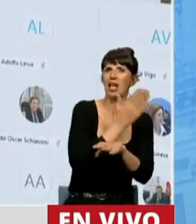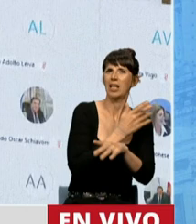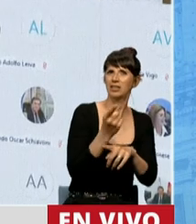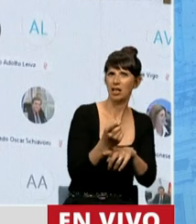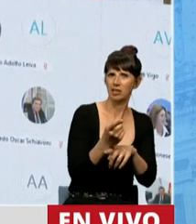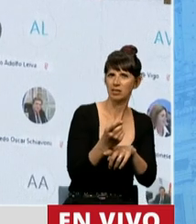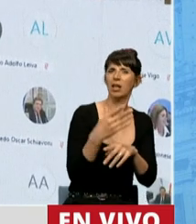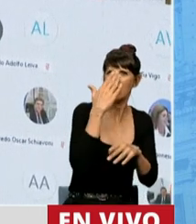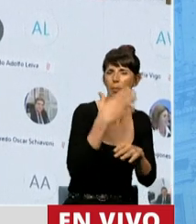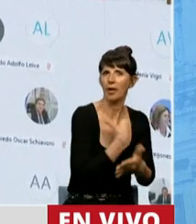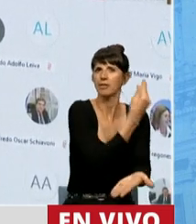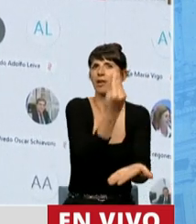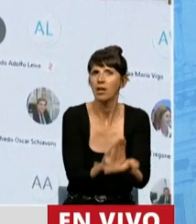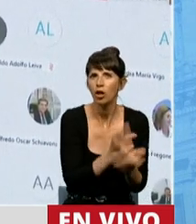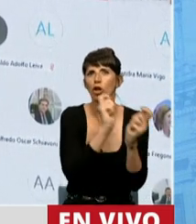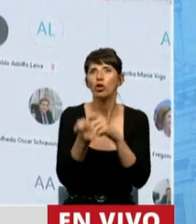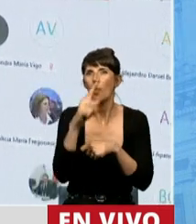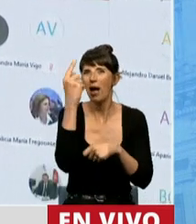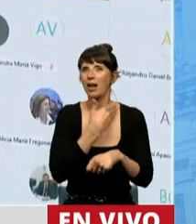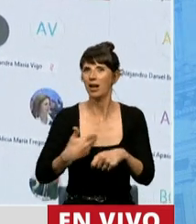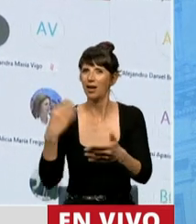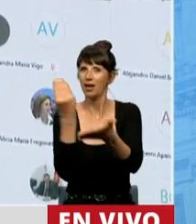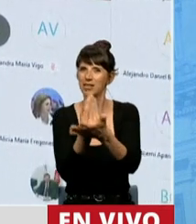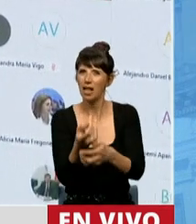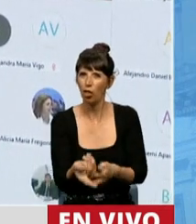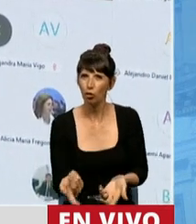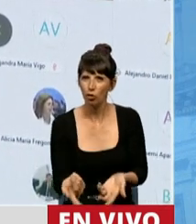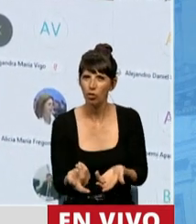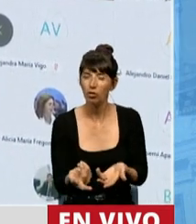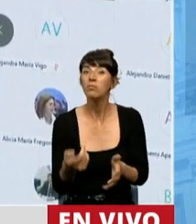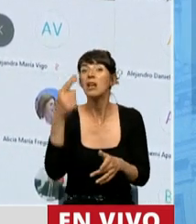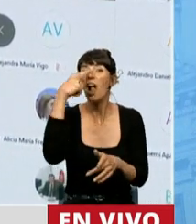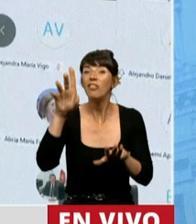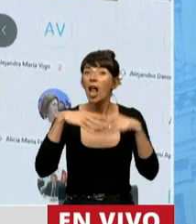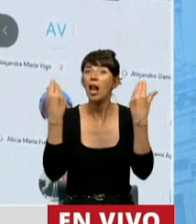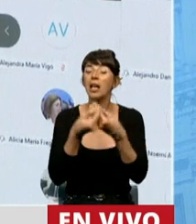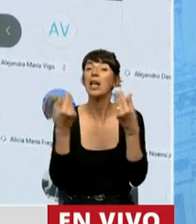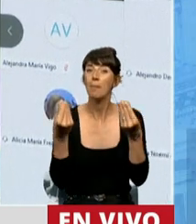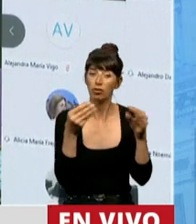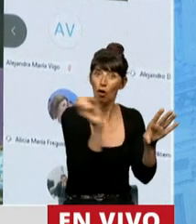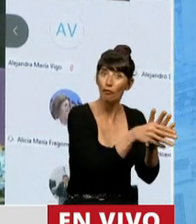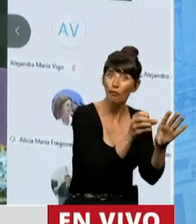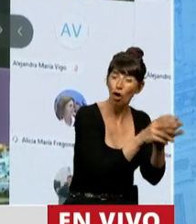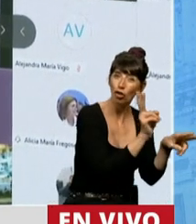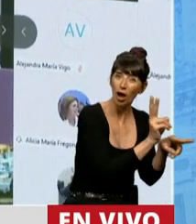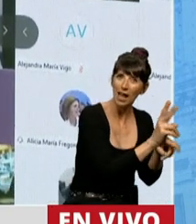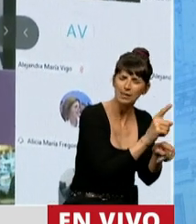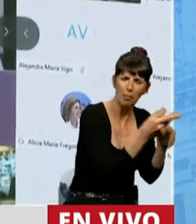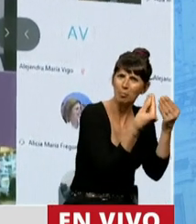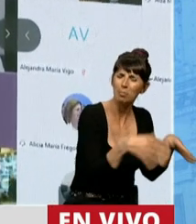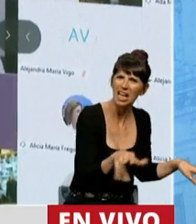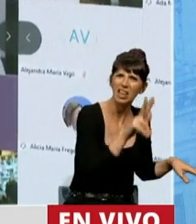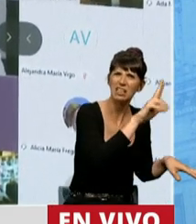representación del Estado el resultado señor presidente es que el fondo de garantía perdió